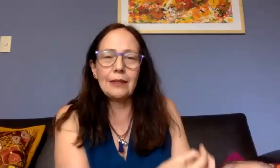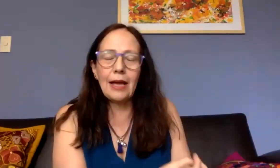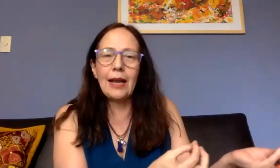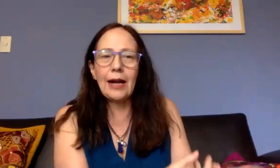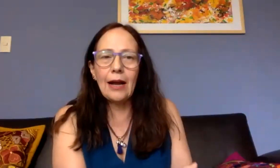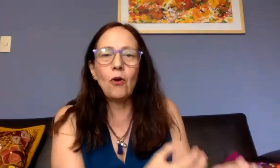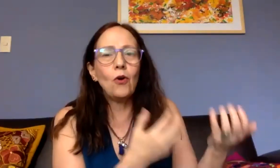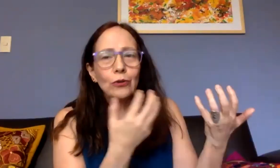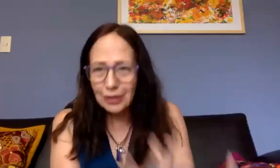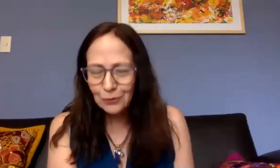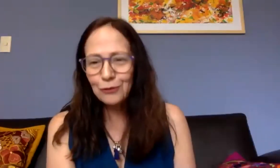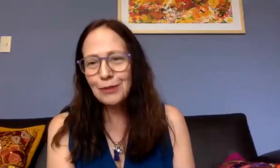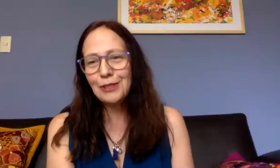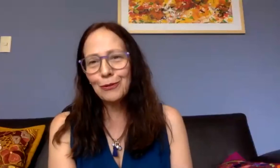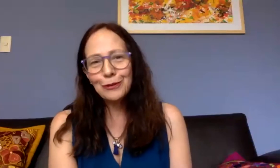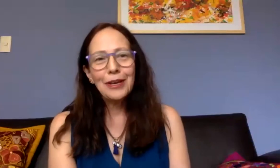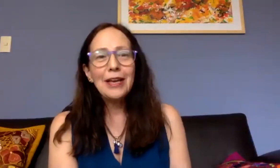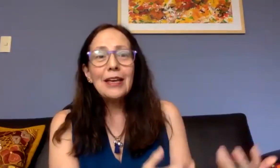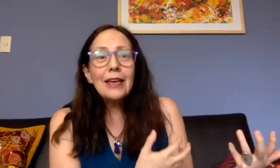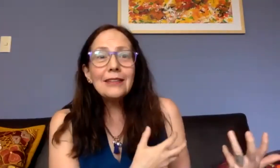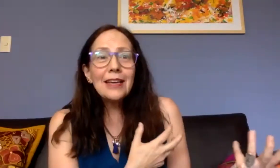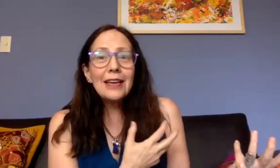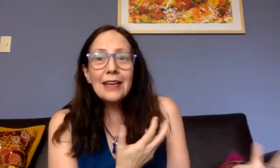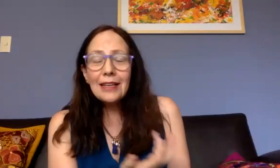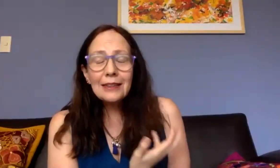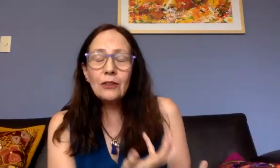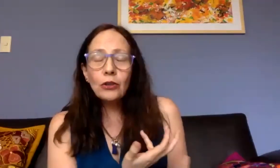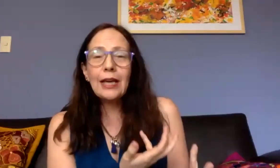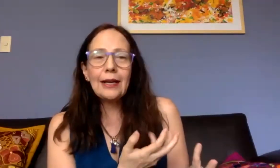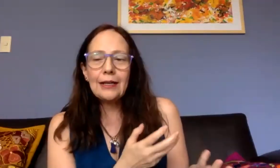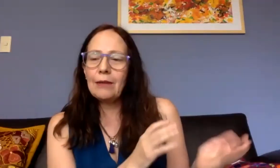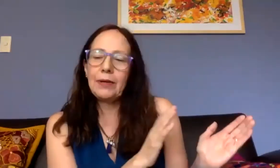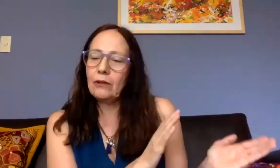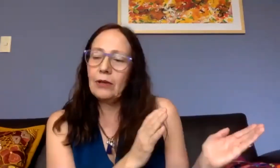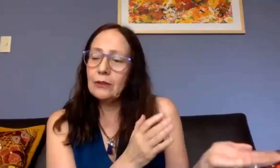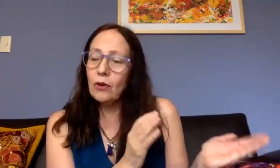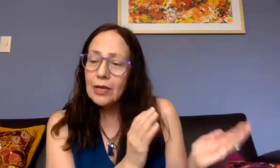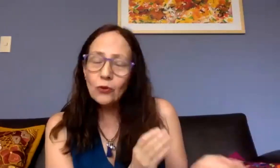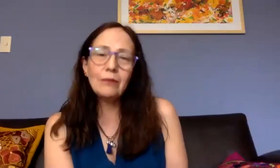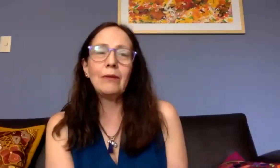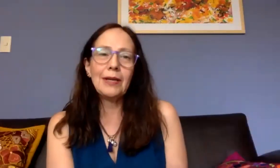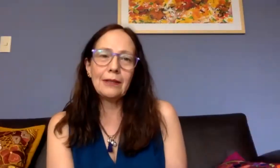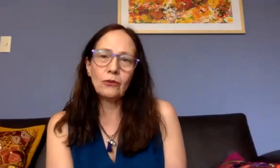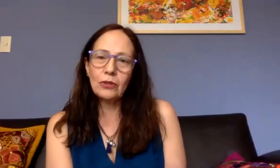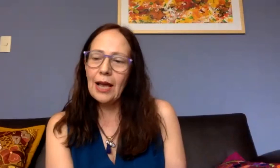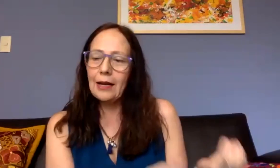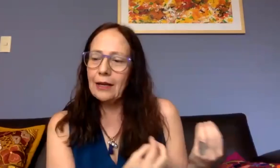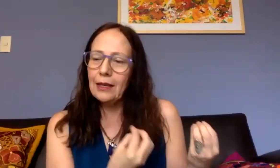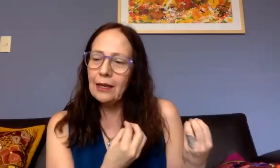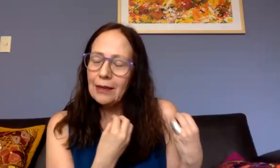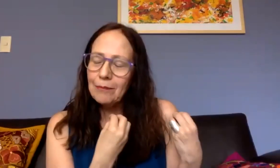quienes están a cargo o los niños mismos no tengan esa presión. Eso sí me parece